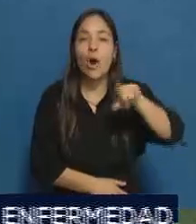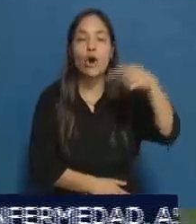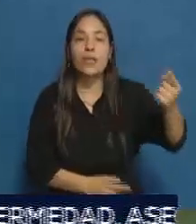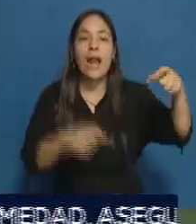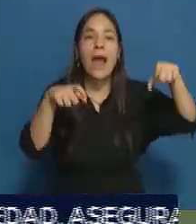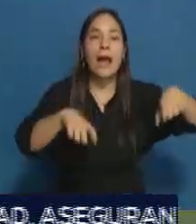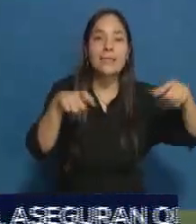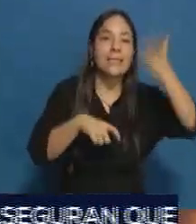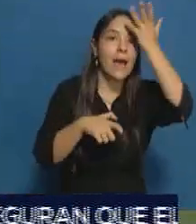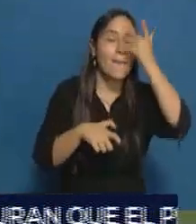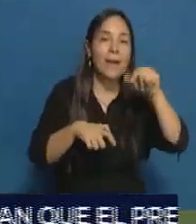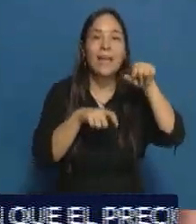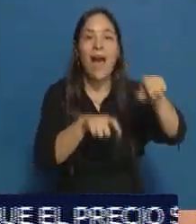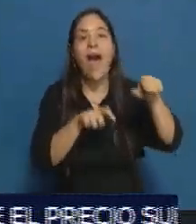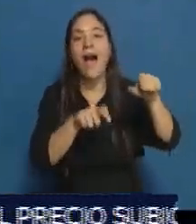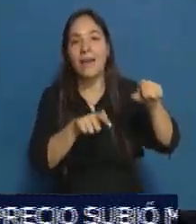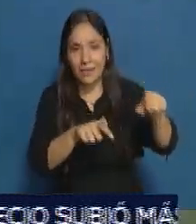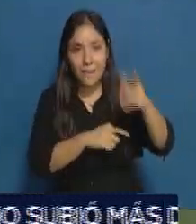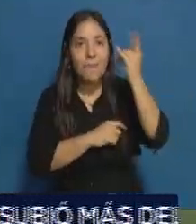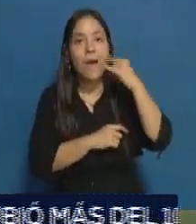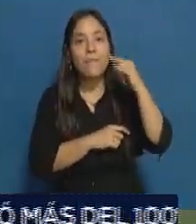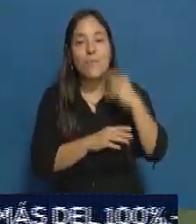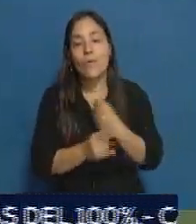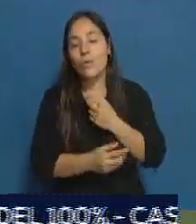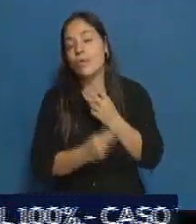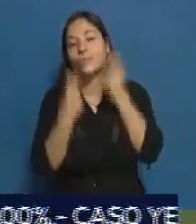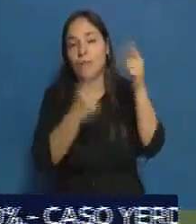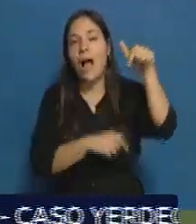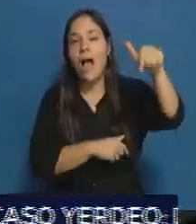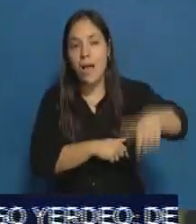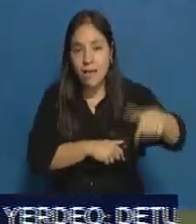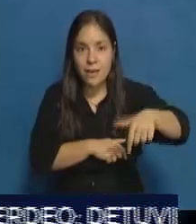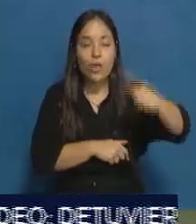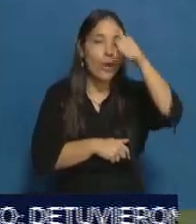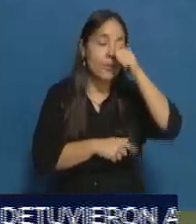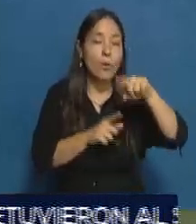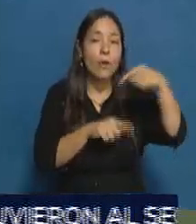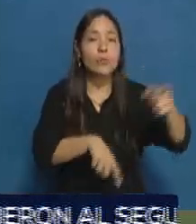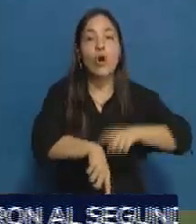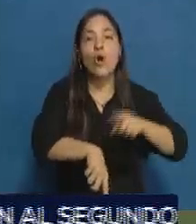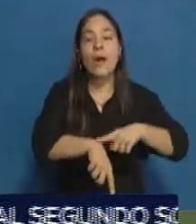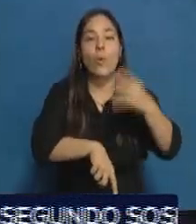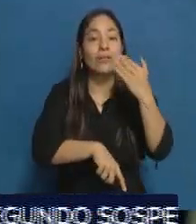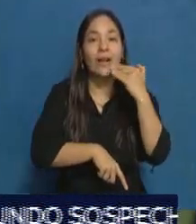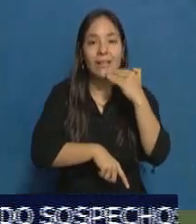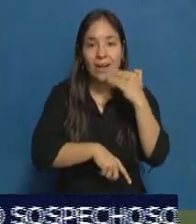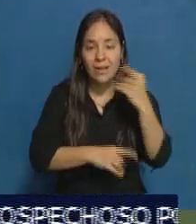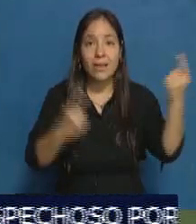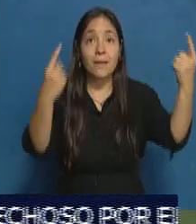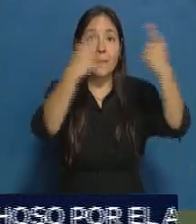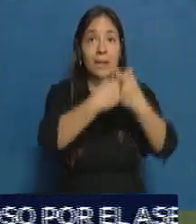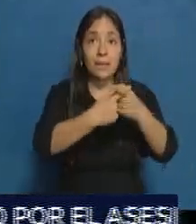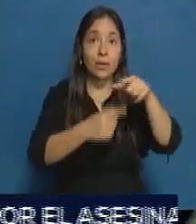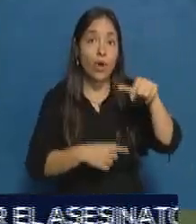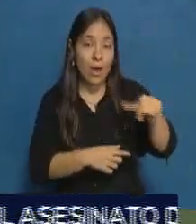este mendocino. Hasta allá podrán ir los hinchas de Maipú el próximo domingo a las 16 horas frente a Brown de Adrogué. Un Brown que está ahí